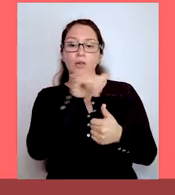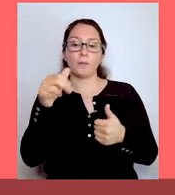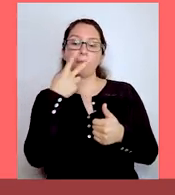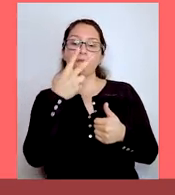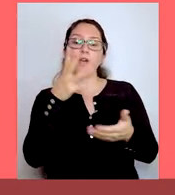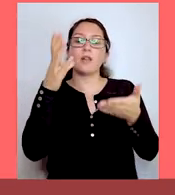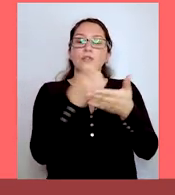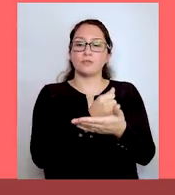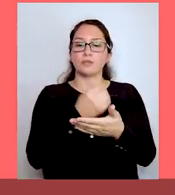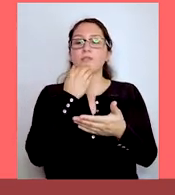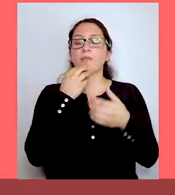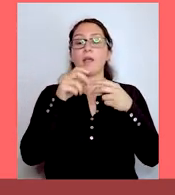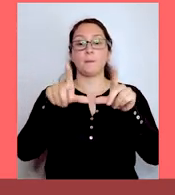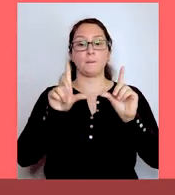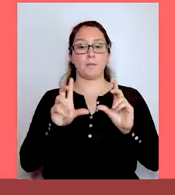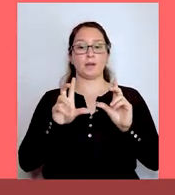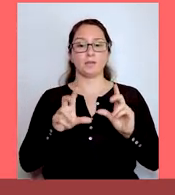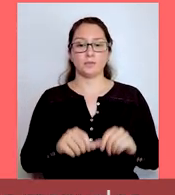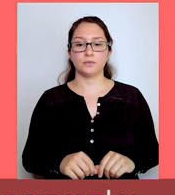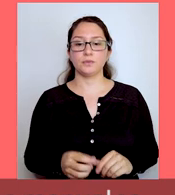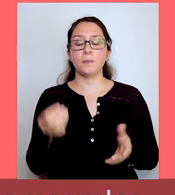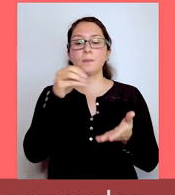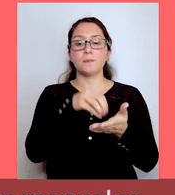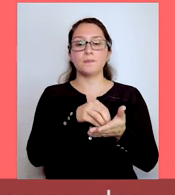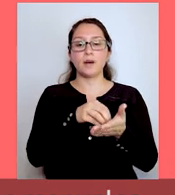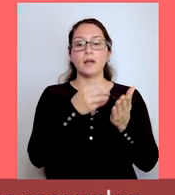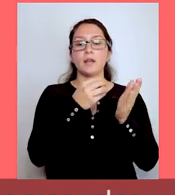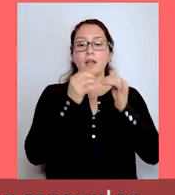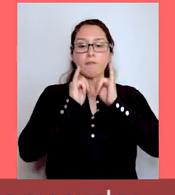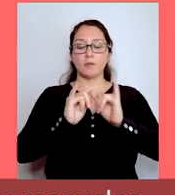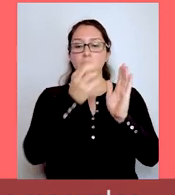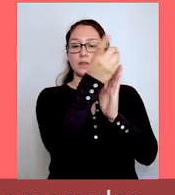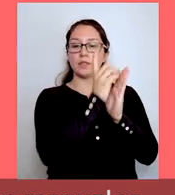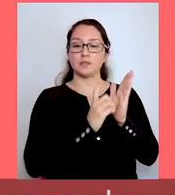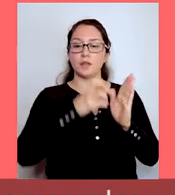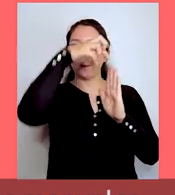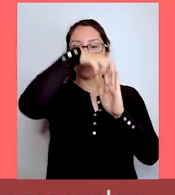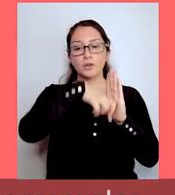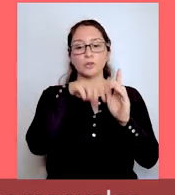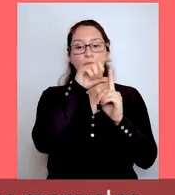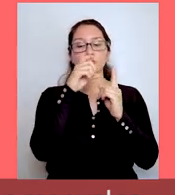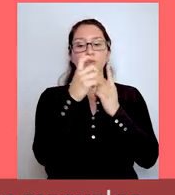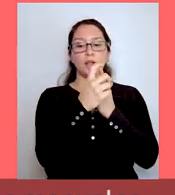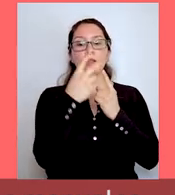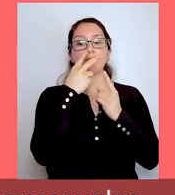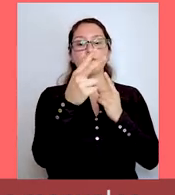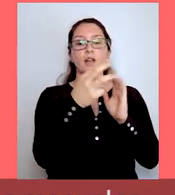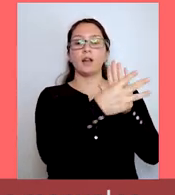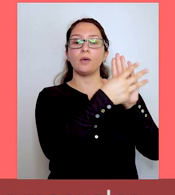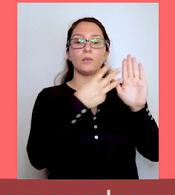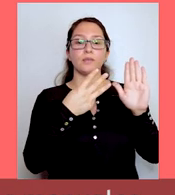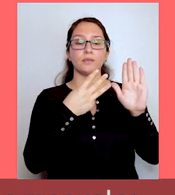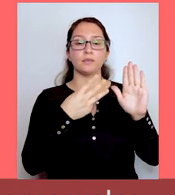y visibilización de tus logros. Encontrarás más información sobre diseño de proyectos culturales en nuestros manuales.